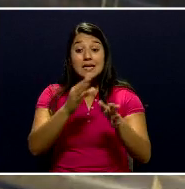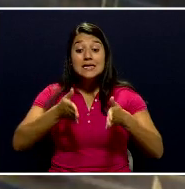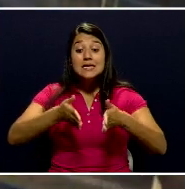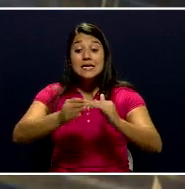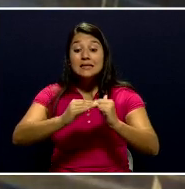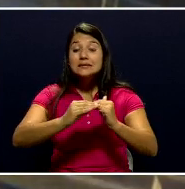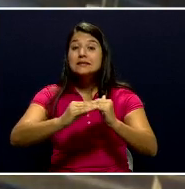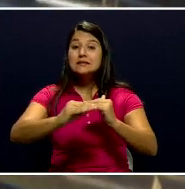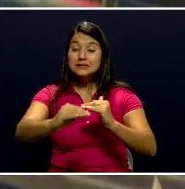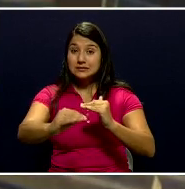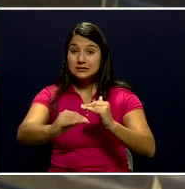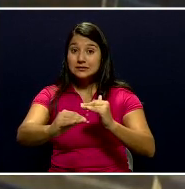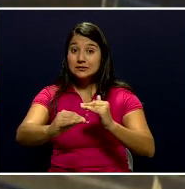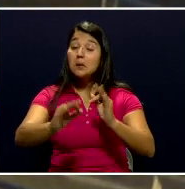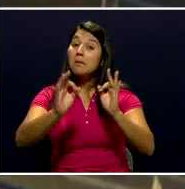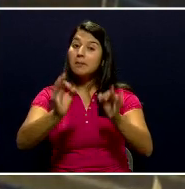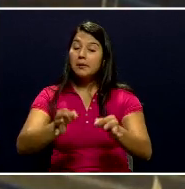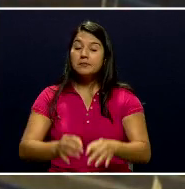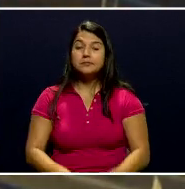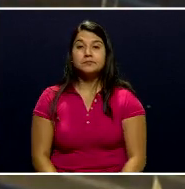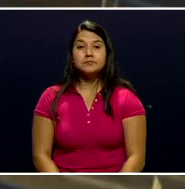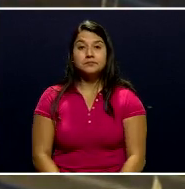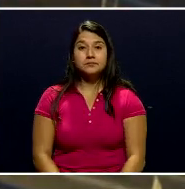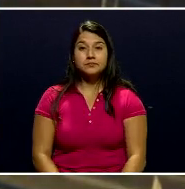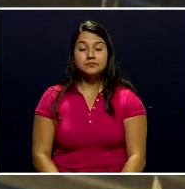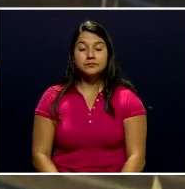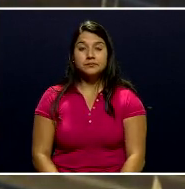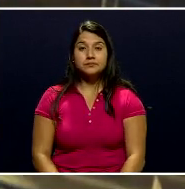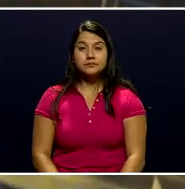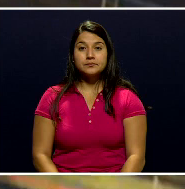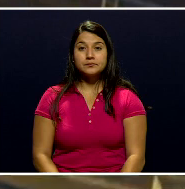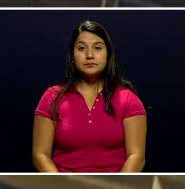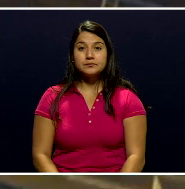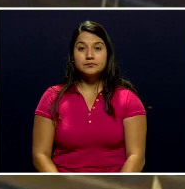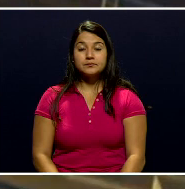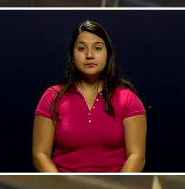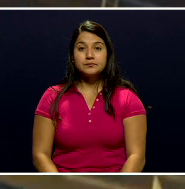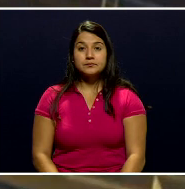de rodaje en muy buenas condiciones.